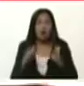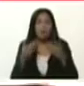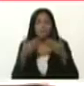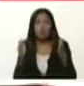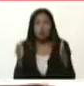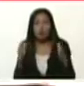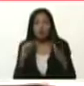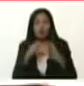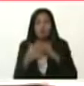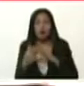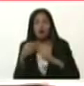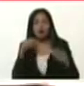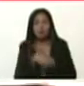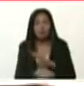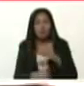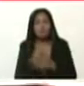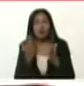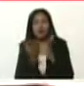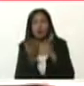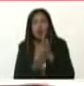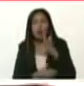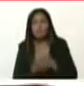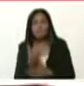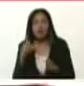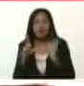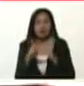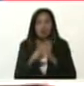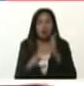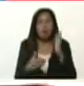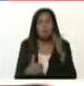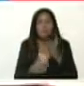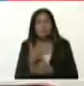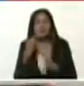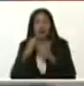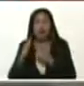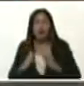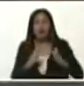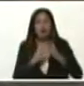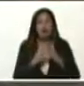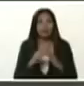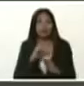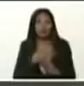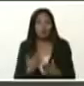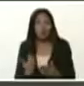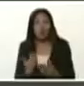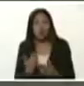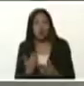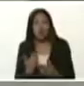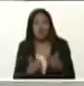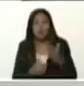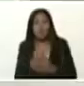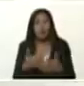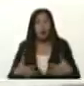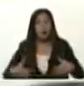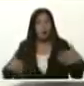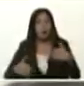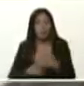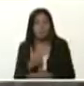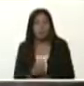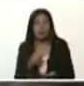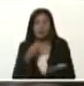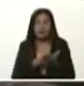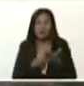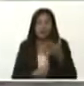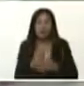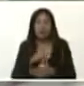de barrio adentro, más escuelas, más liceos, más vivienda para el pueblo. Para eso es que queremos más riqueza, para